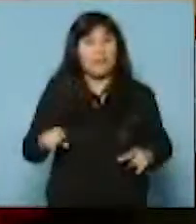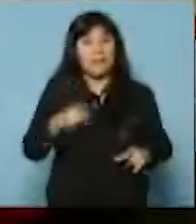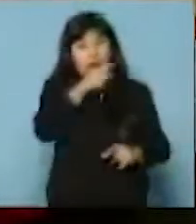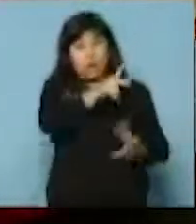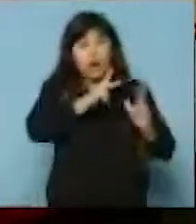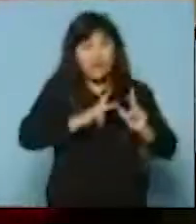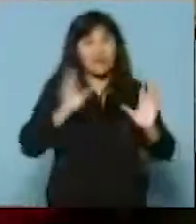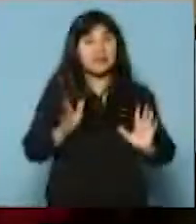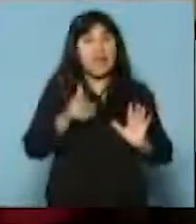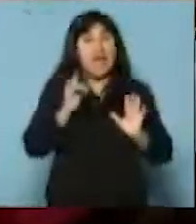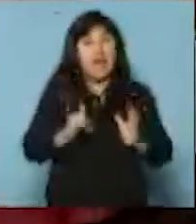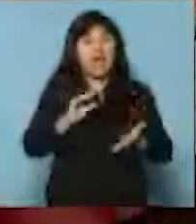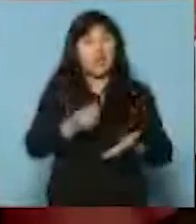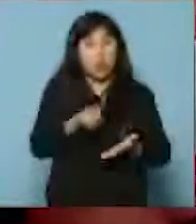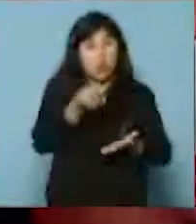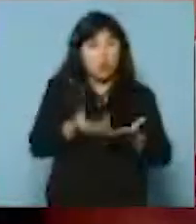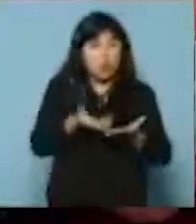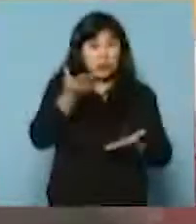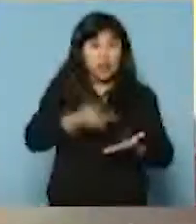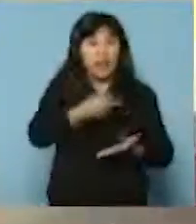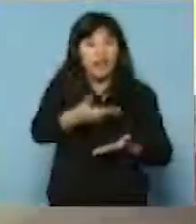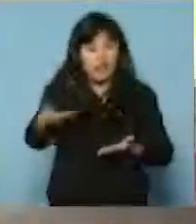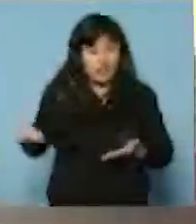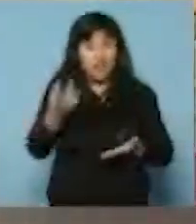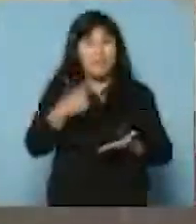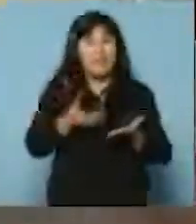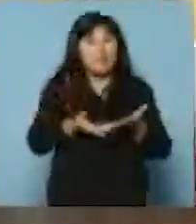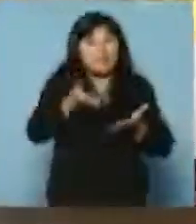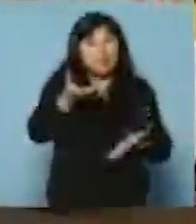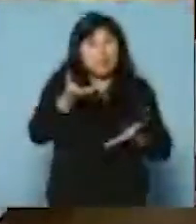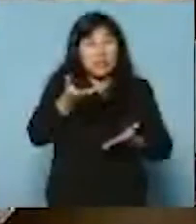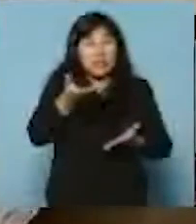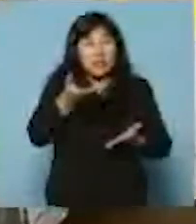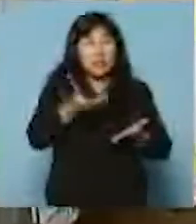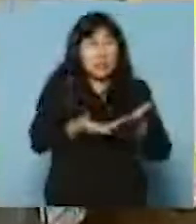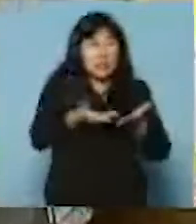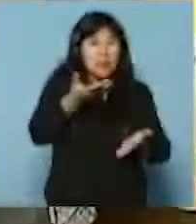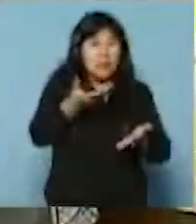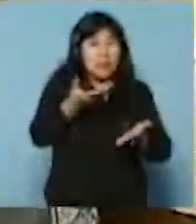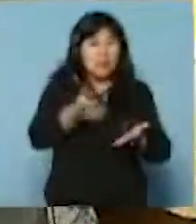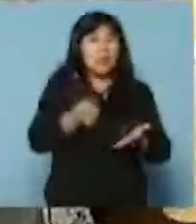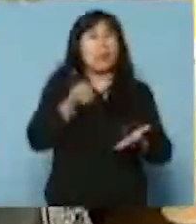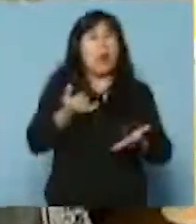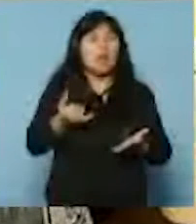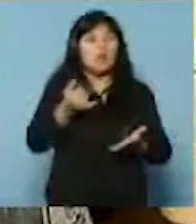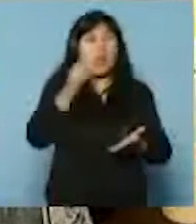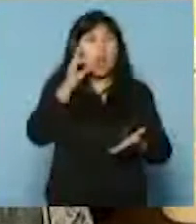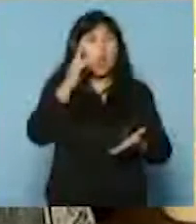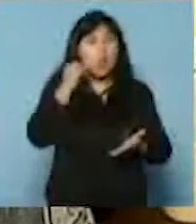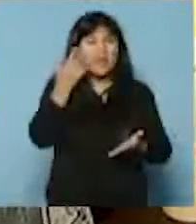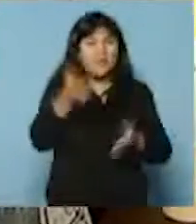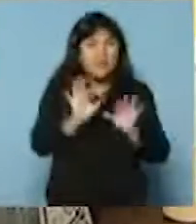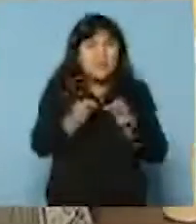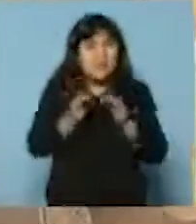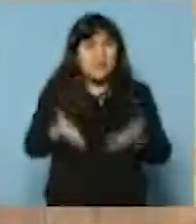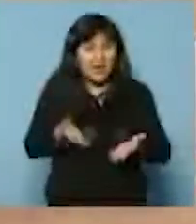o sea nos iban a aumentar un monto pero nos aumentó a 95 centavos que no es nada y aparte de los